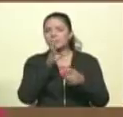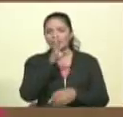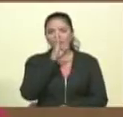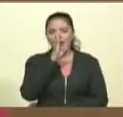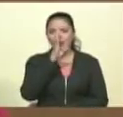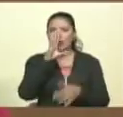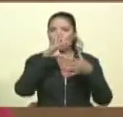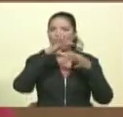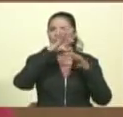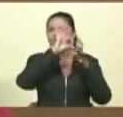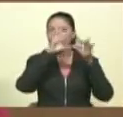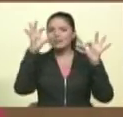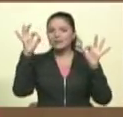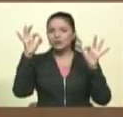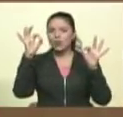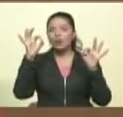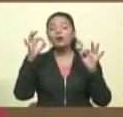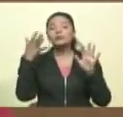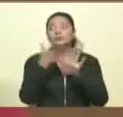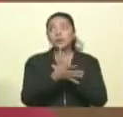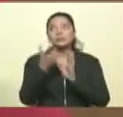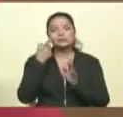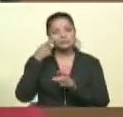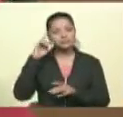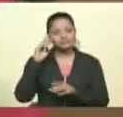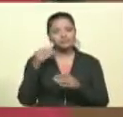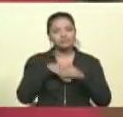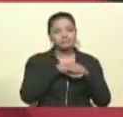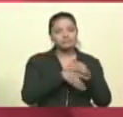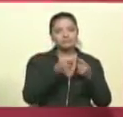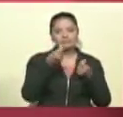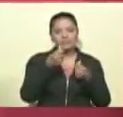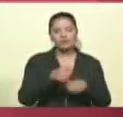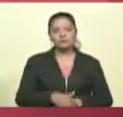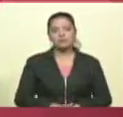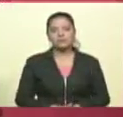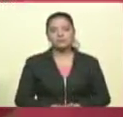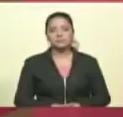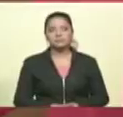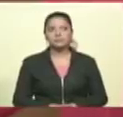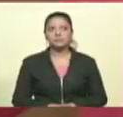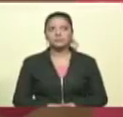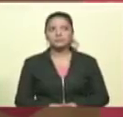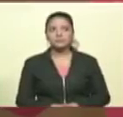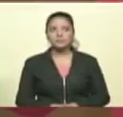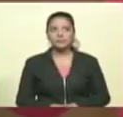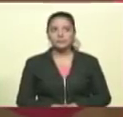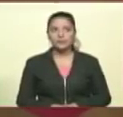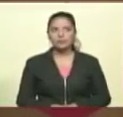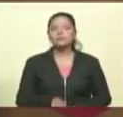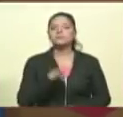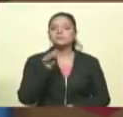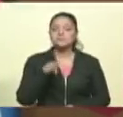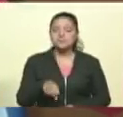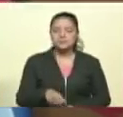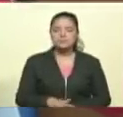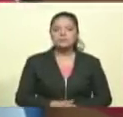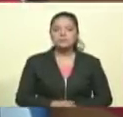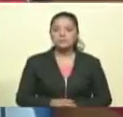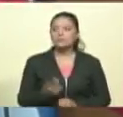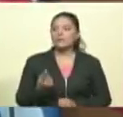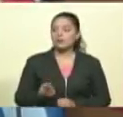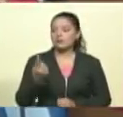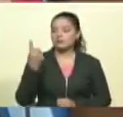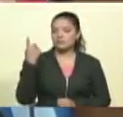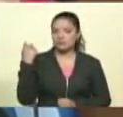quien se encuentra implicado en el acaparamiento de dinero. Fiscal, lo escuchamos. Bueno, sí, efectivamente, en el día de